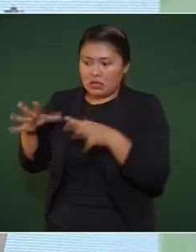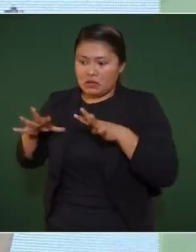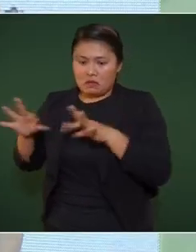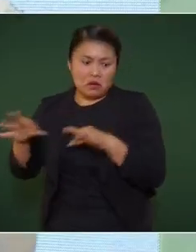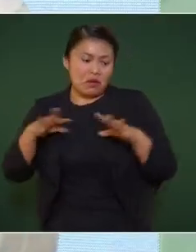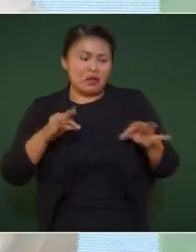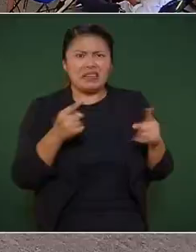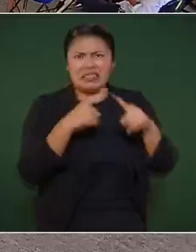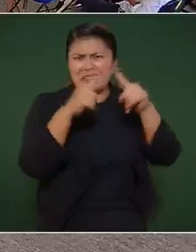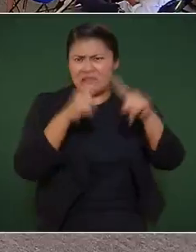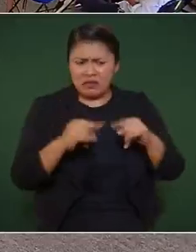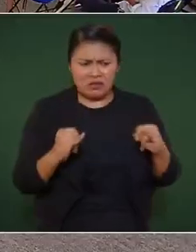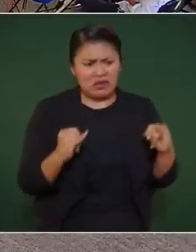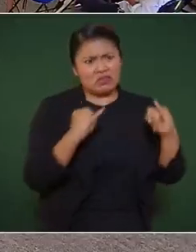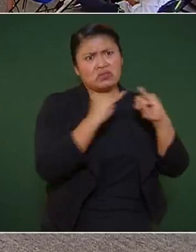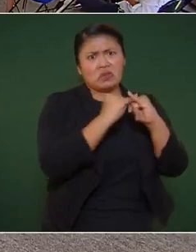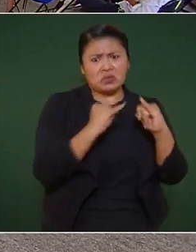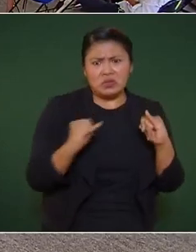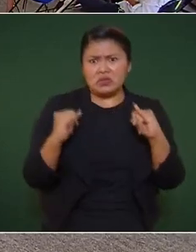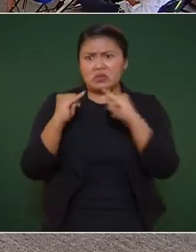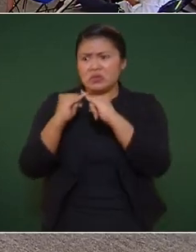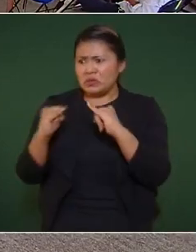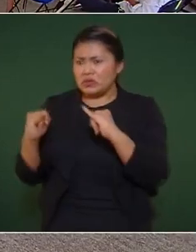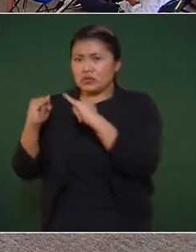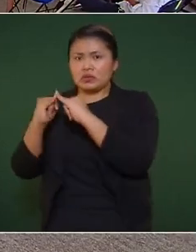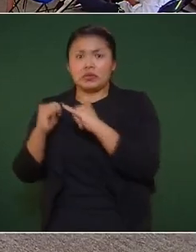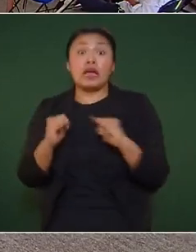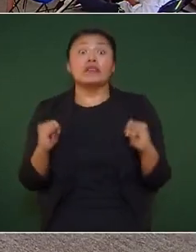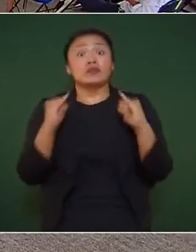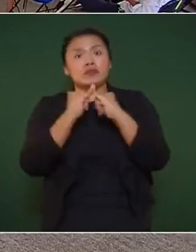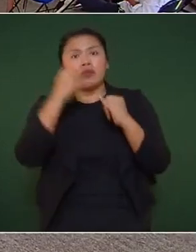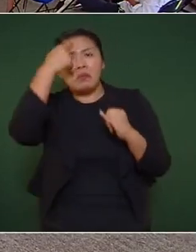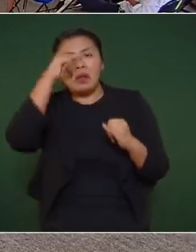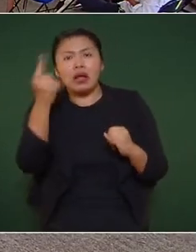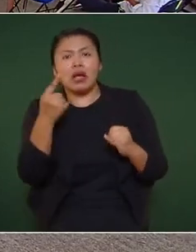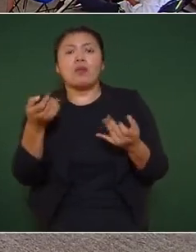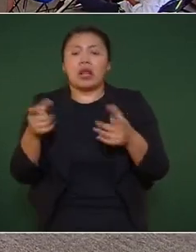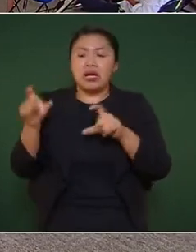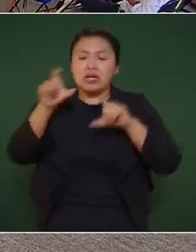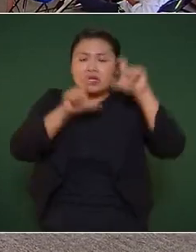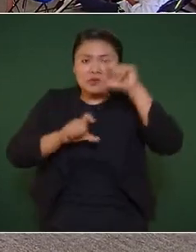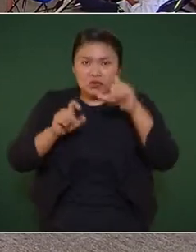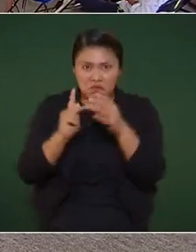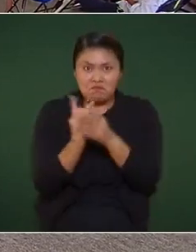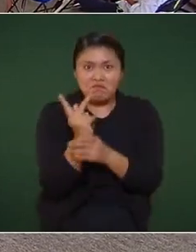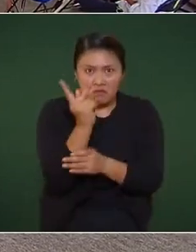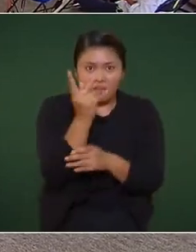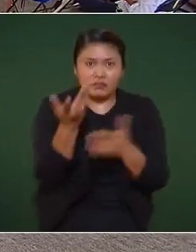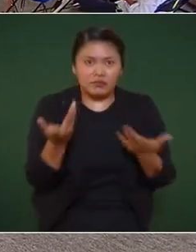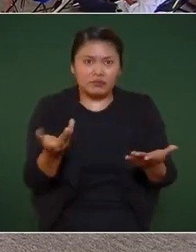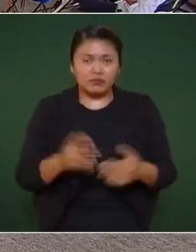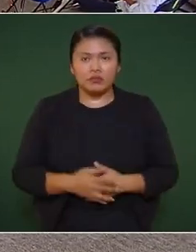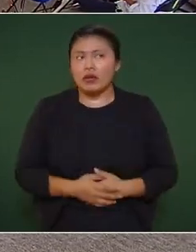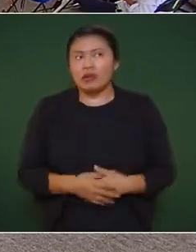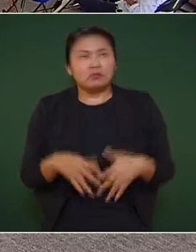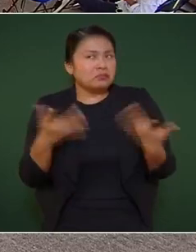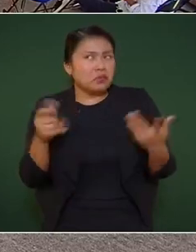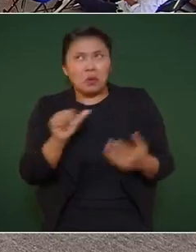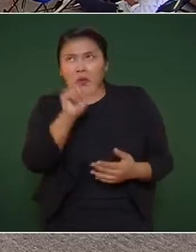el Instituto para Abonos y Fertilizantes, el